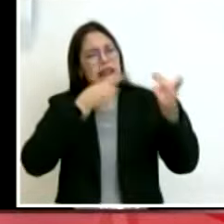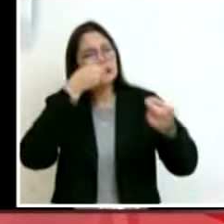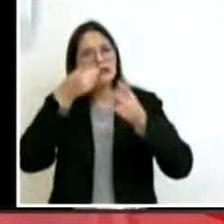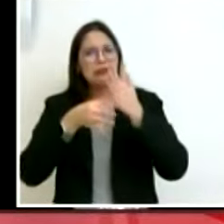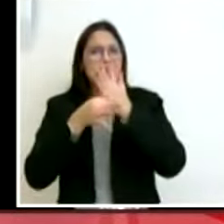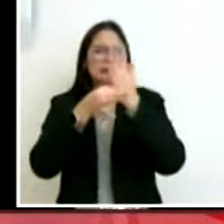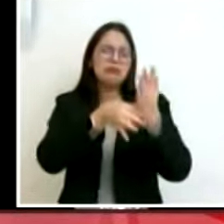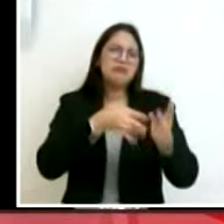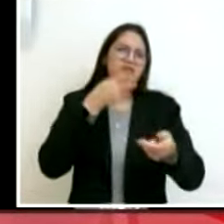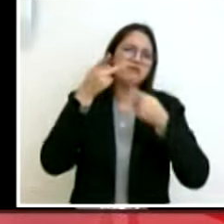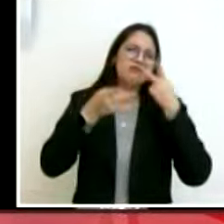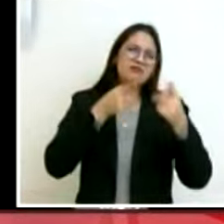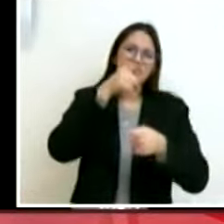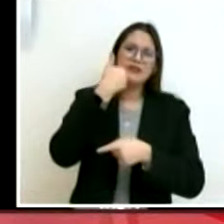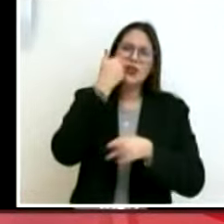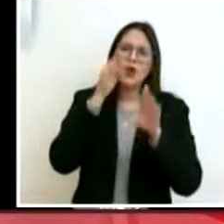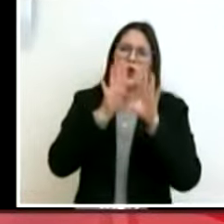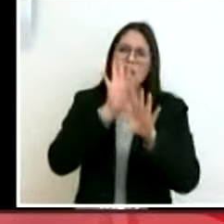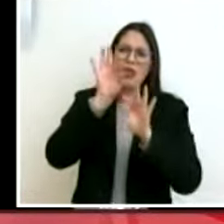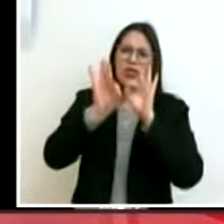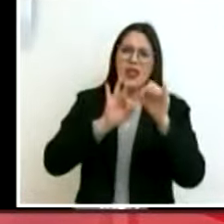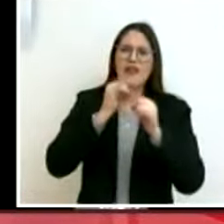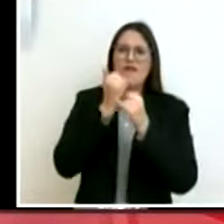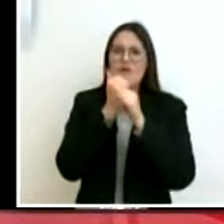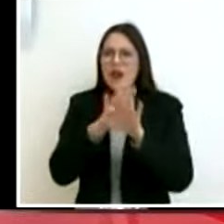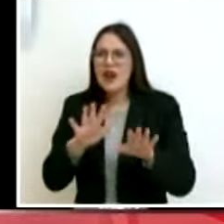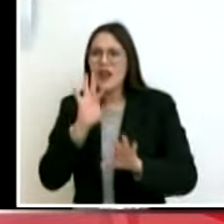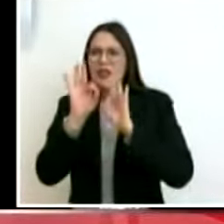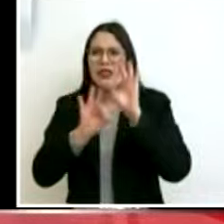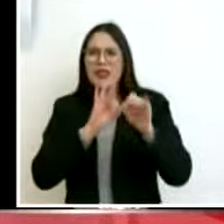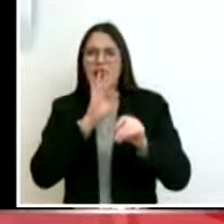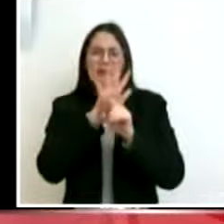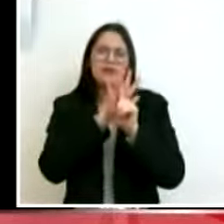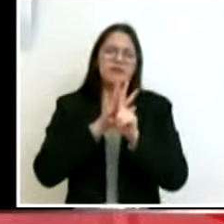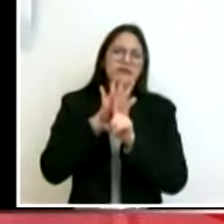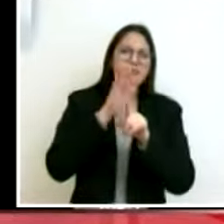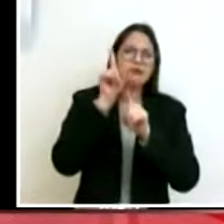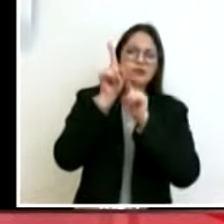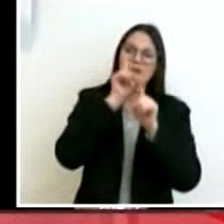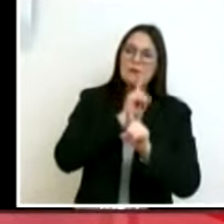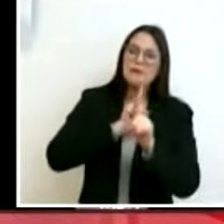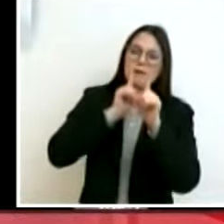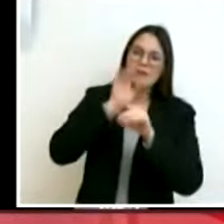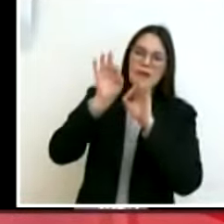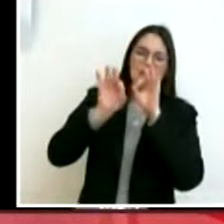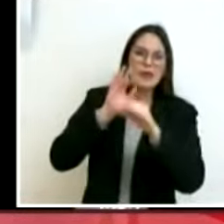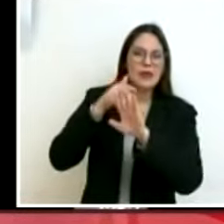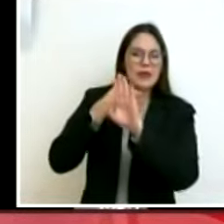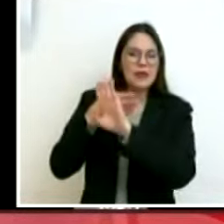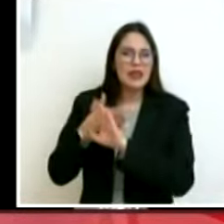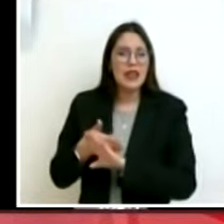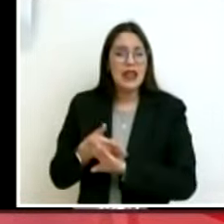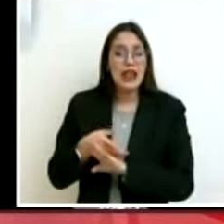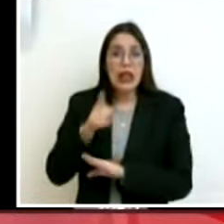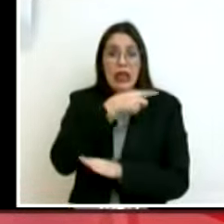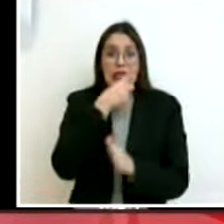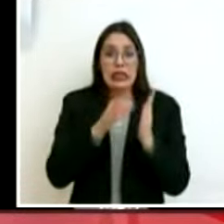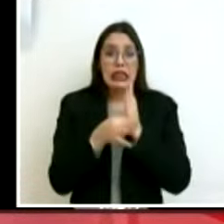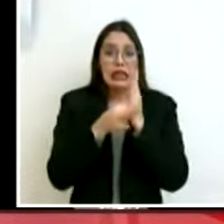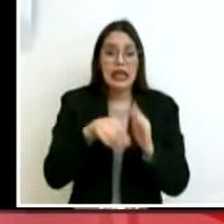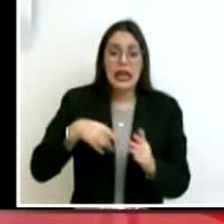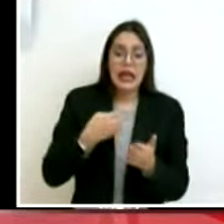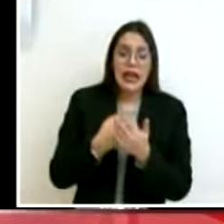se ha tratado de manipular la información diciendo que se detuvo la economía, que